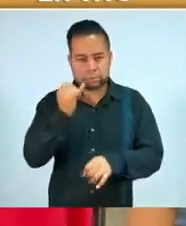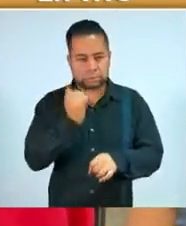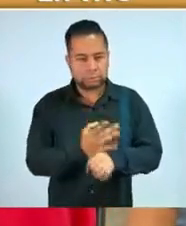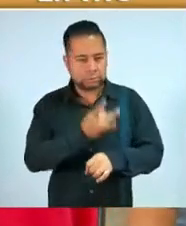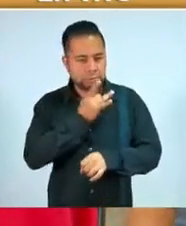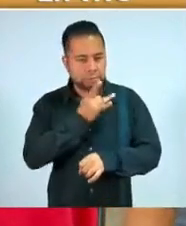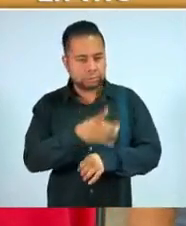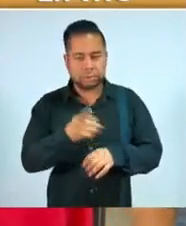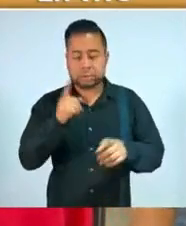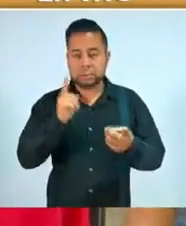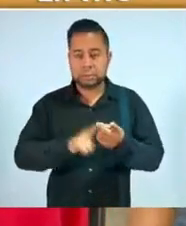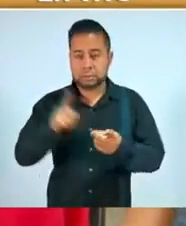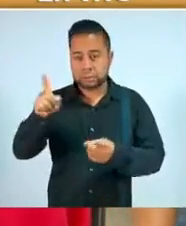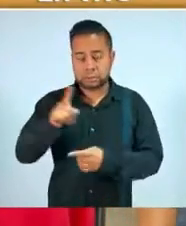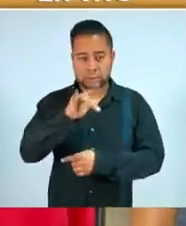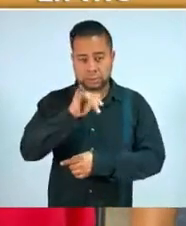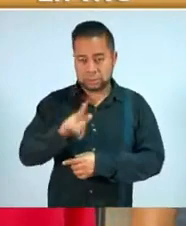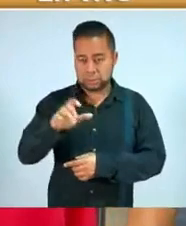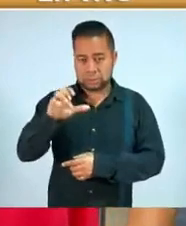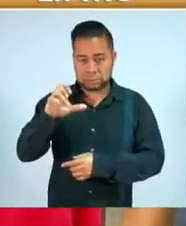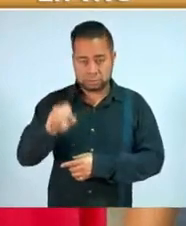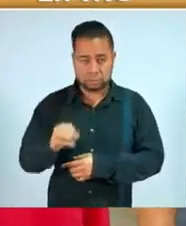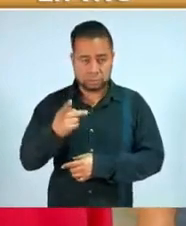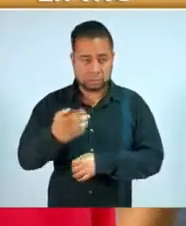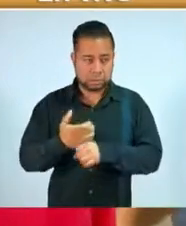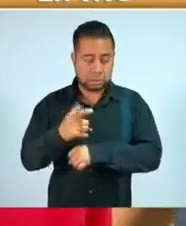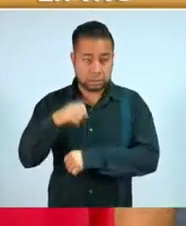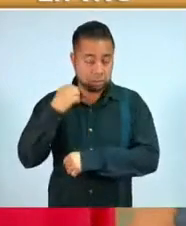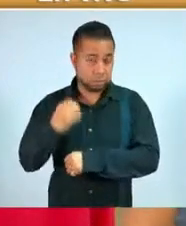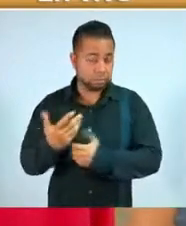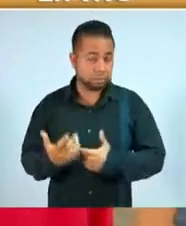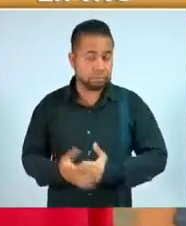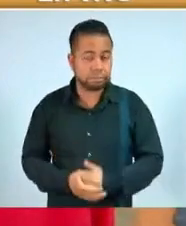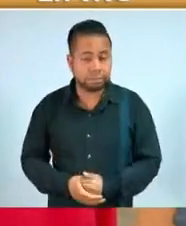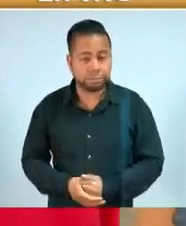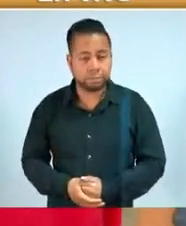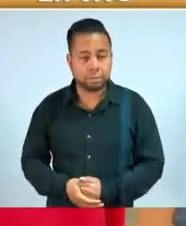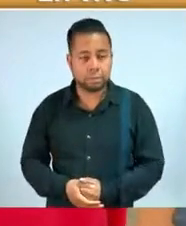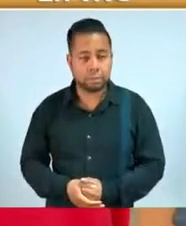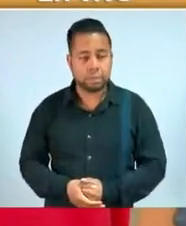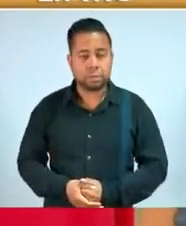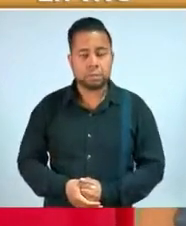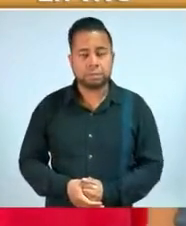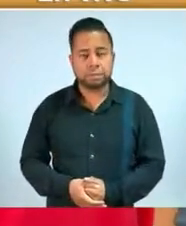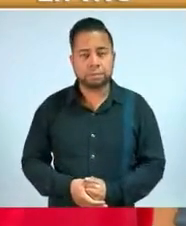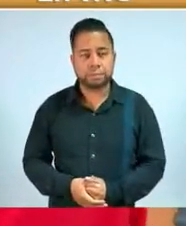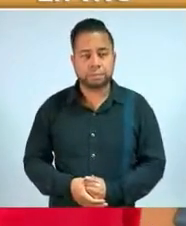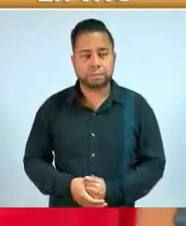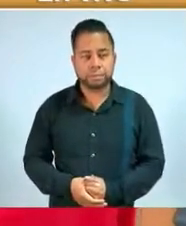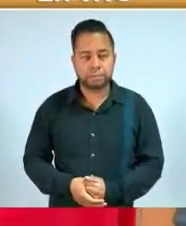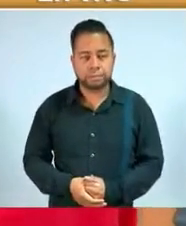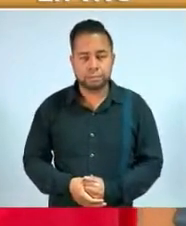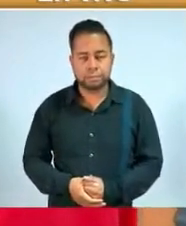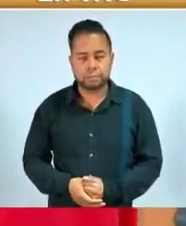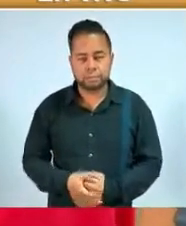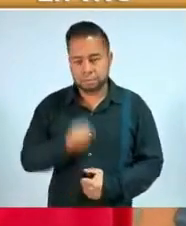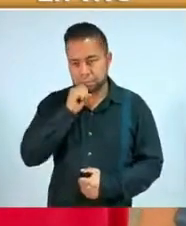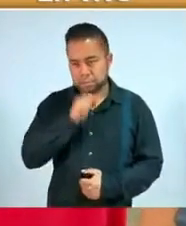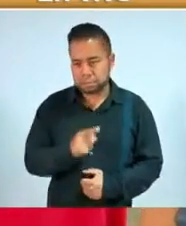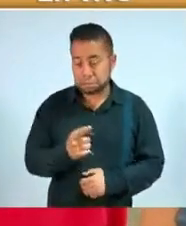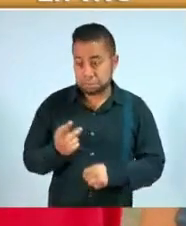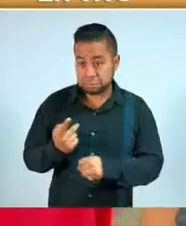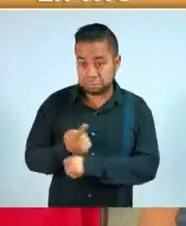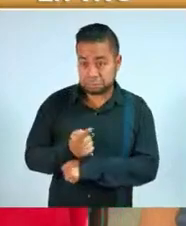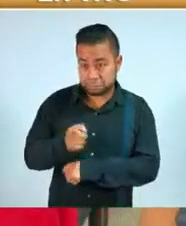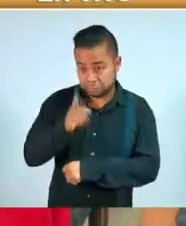el Instituto Estatal Electoral y de Participación Ciudadana de Oaxaca, y sobre todo en una